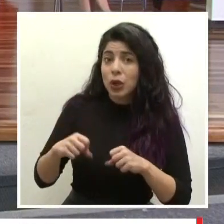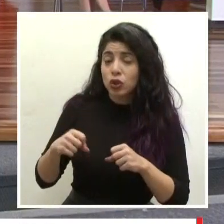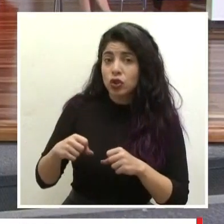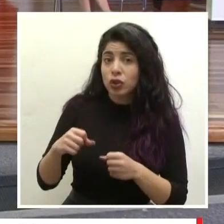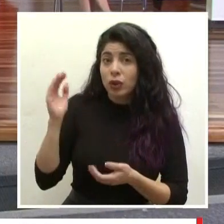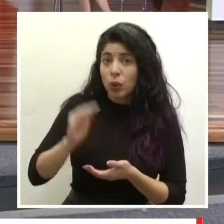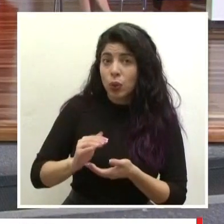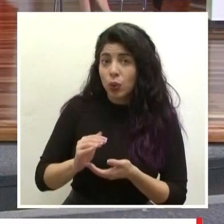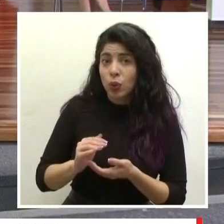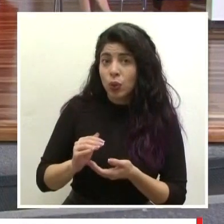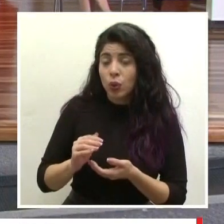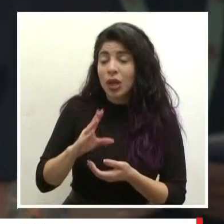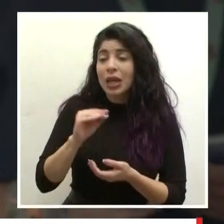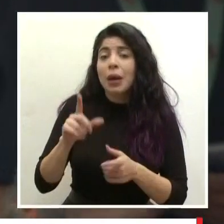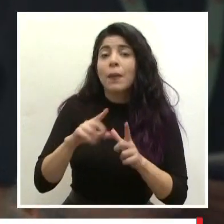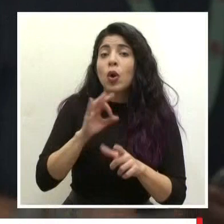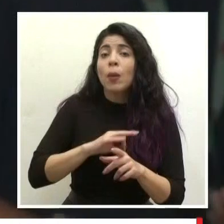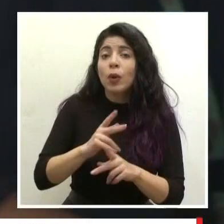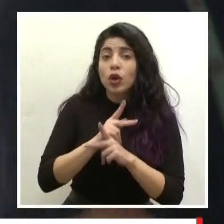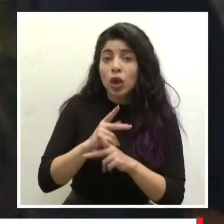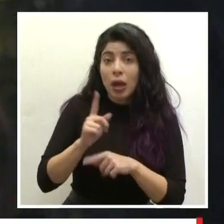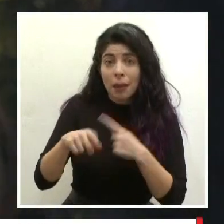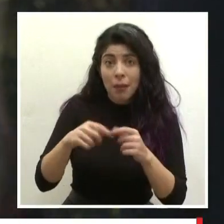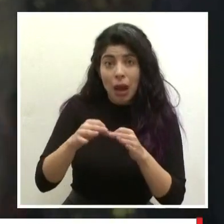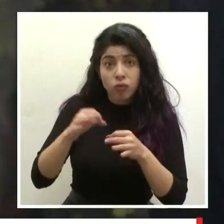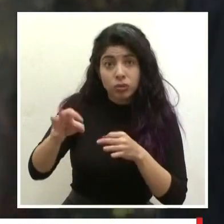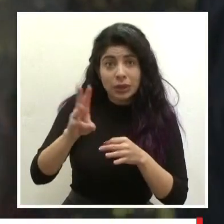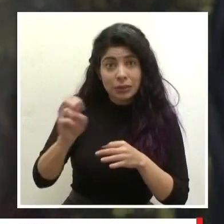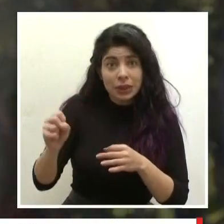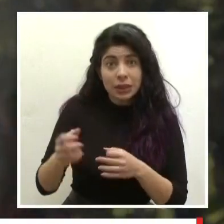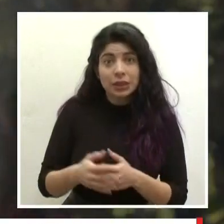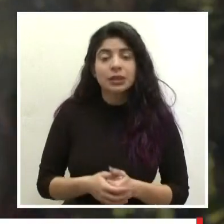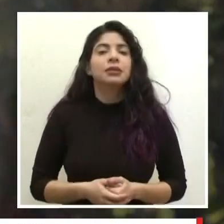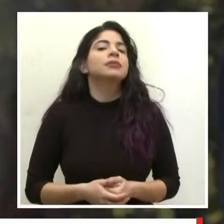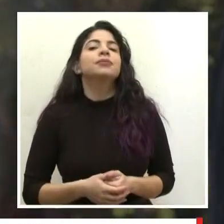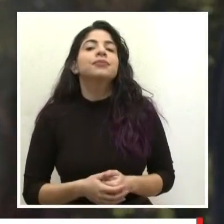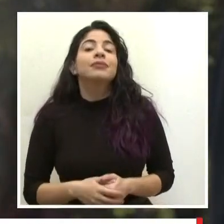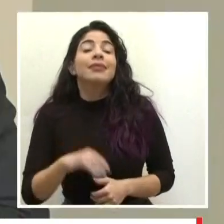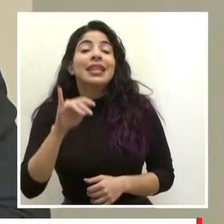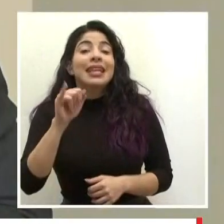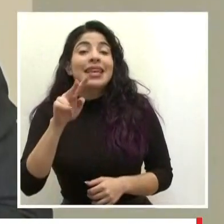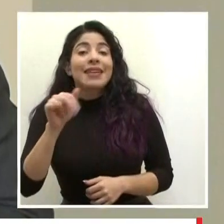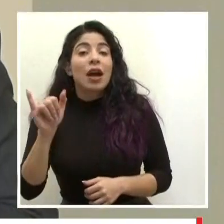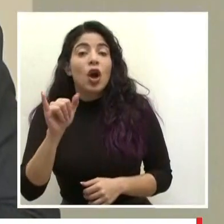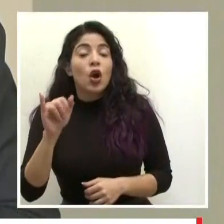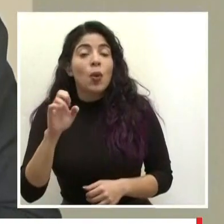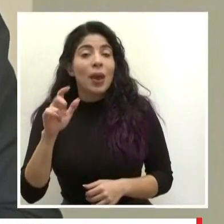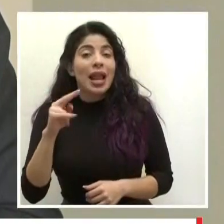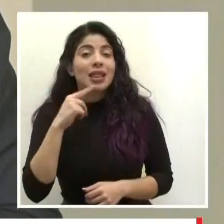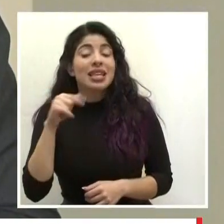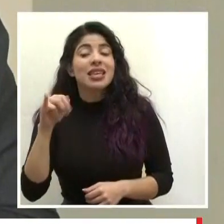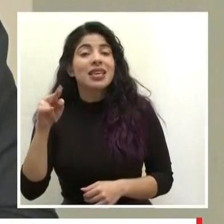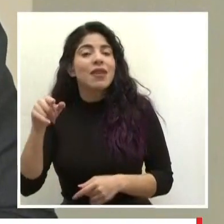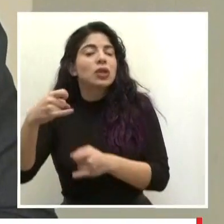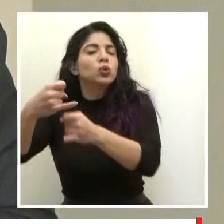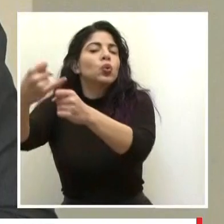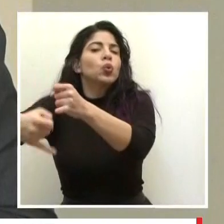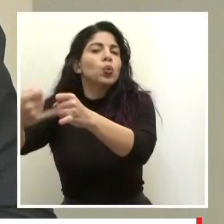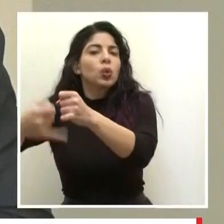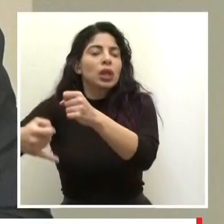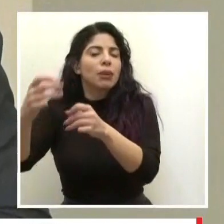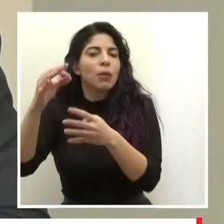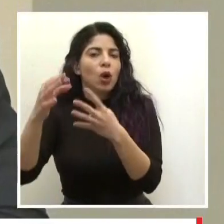se reduzca? Y también el bono proteger, la posibilidad de que se extienda por 6 meses. En el IVA, como lo ha dicho Benalian, será la última opción